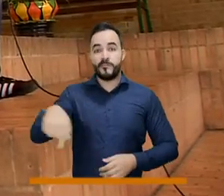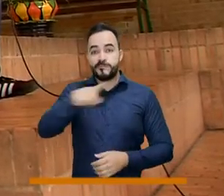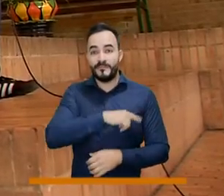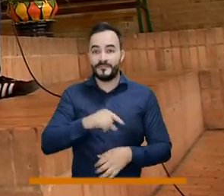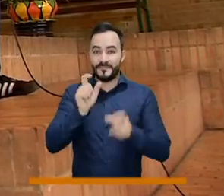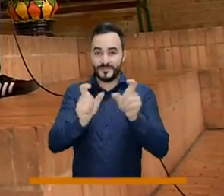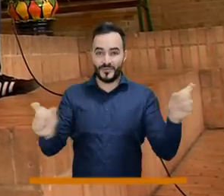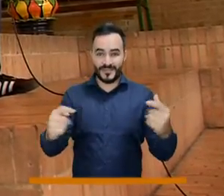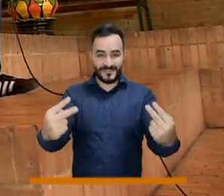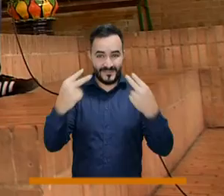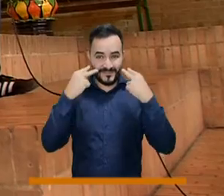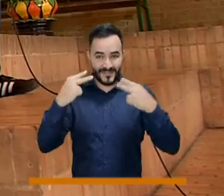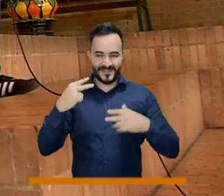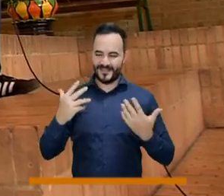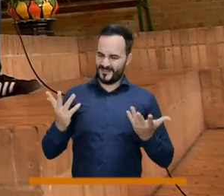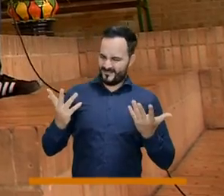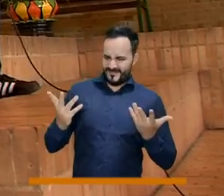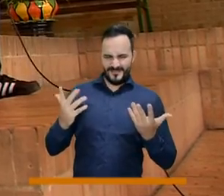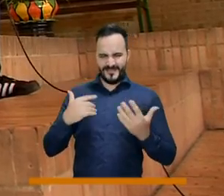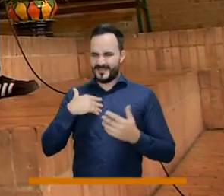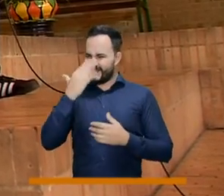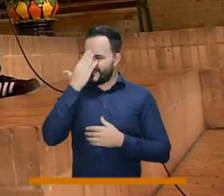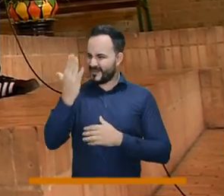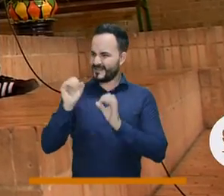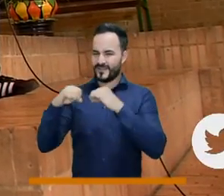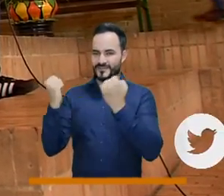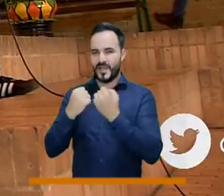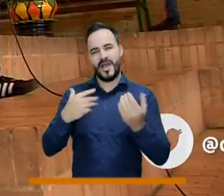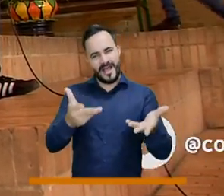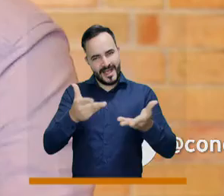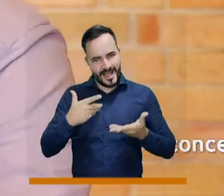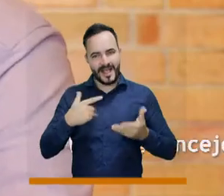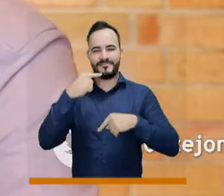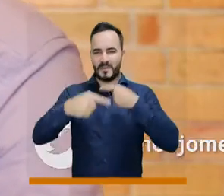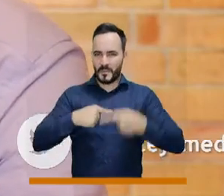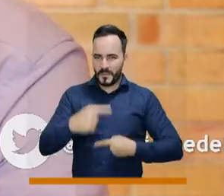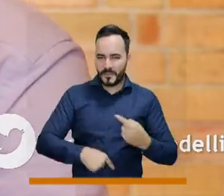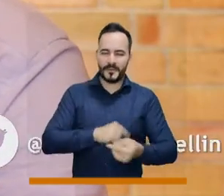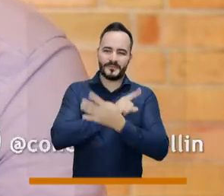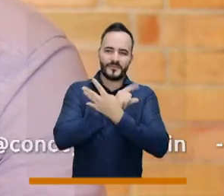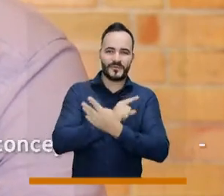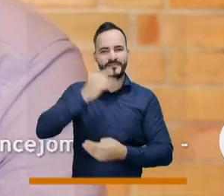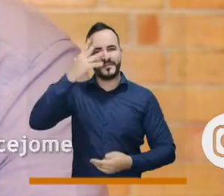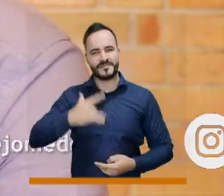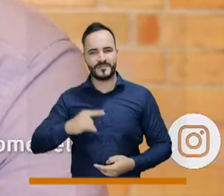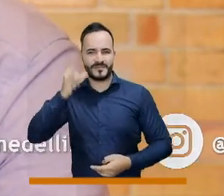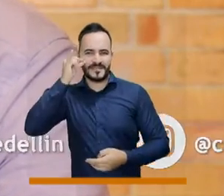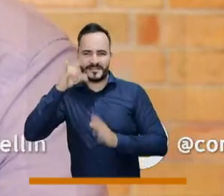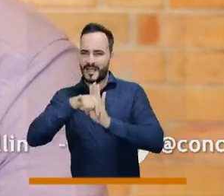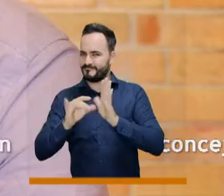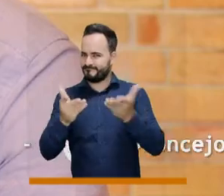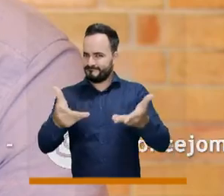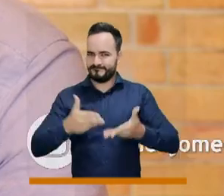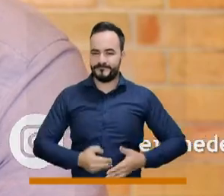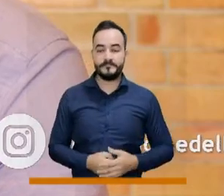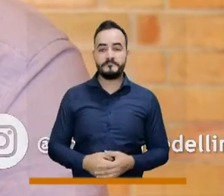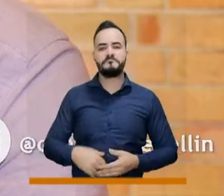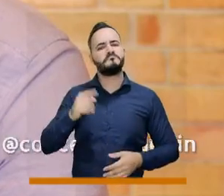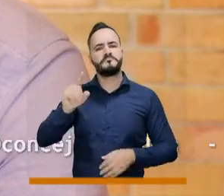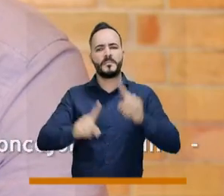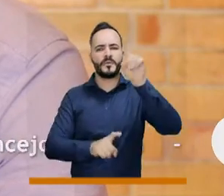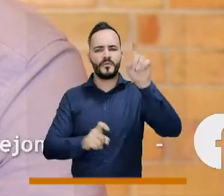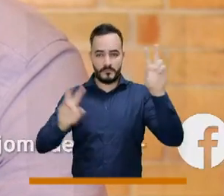nos dejen sus inquietudes a través de las redes sociales, Twitter, Instagram y Facebook. La pregunta del día de hoy: ¿cuál es el tema sobre el que más